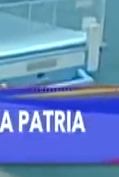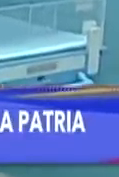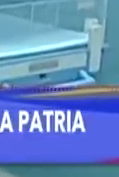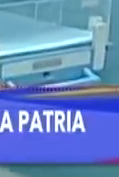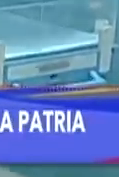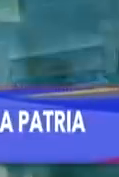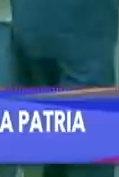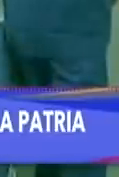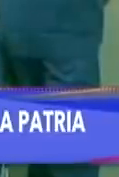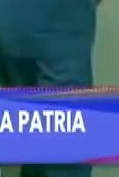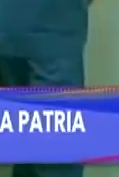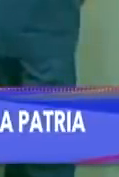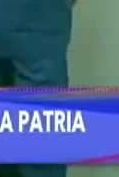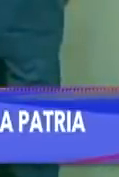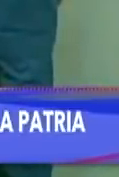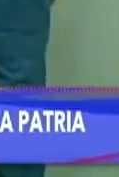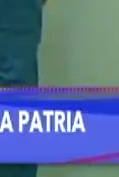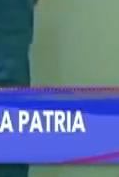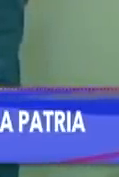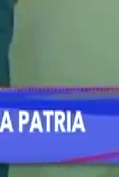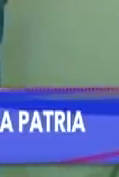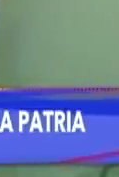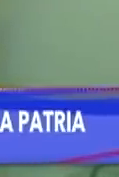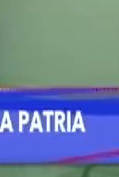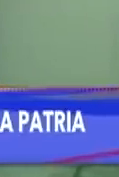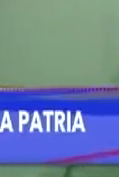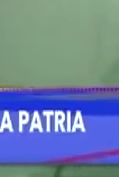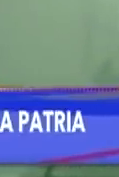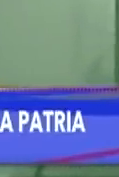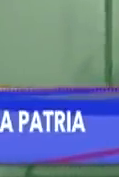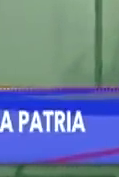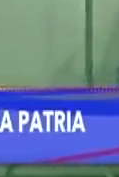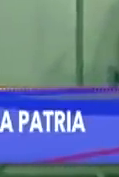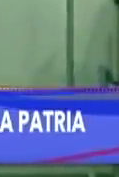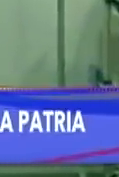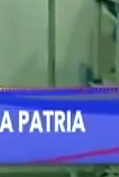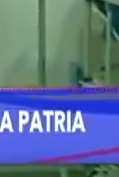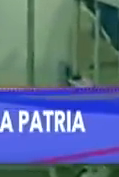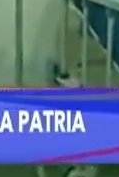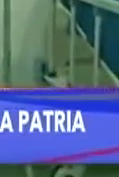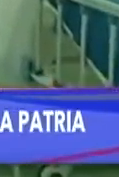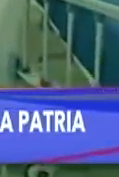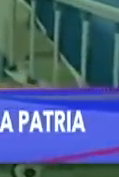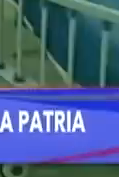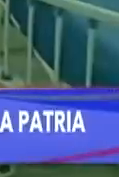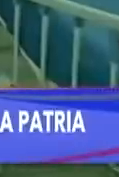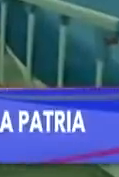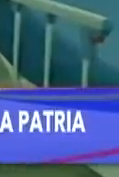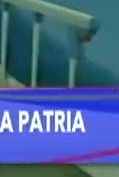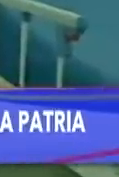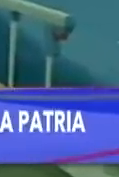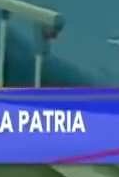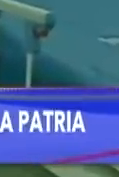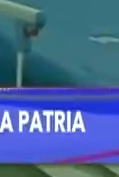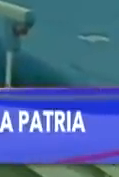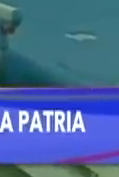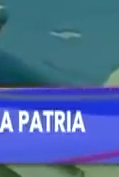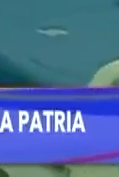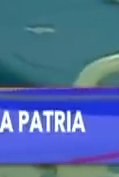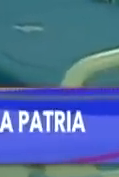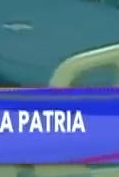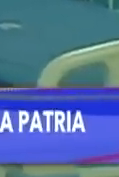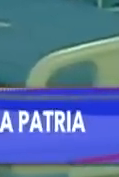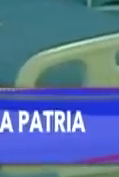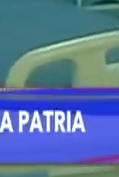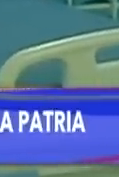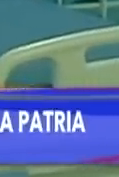humanizado. Y esa lucha se concreta precisamente cuando esa mujer llega pues a estos espacios. Con